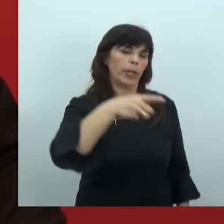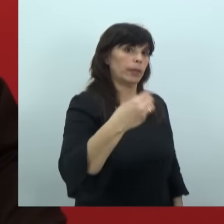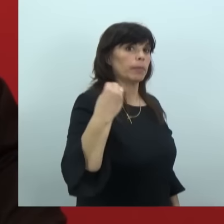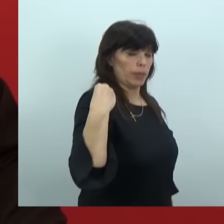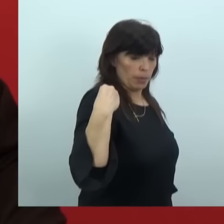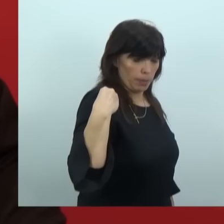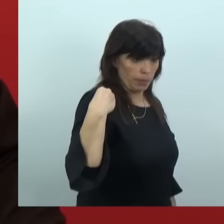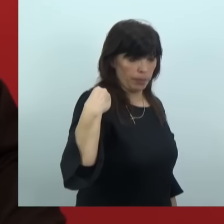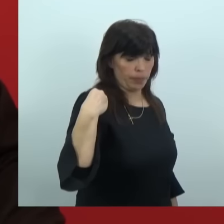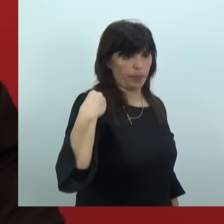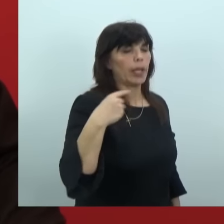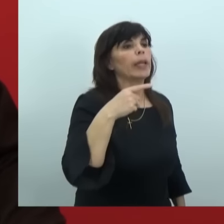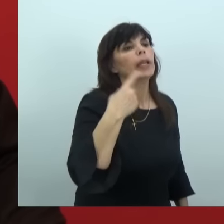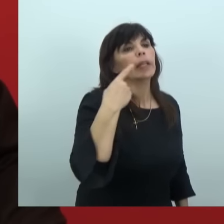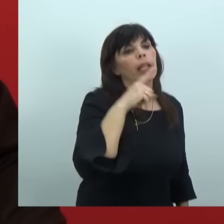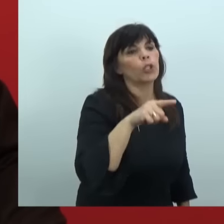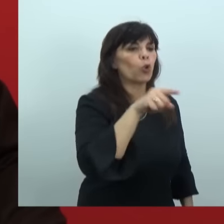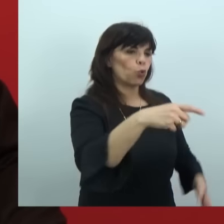ser un pastor ministro,